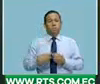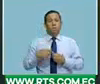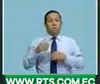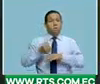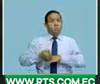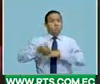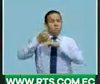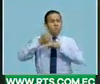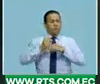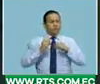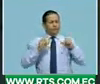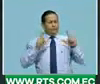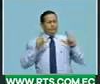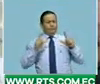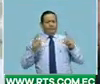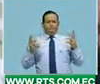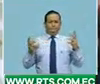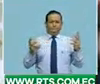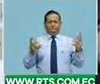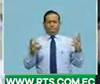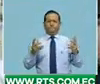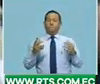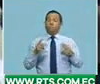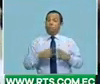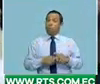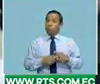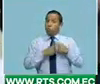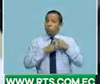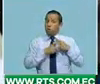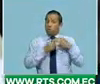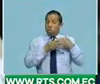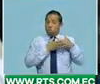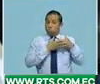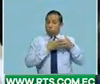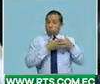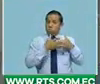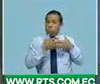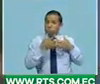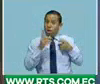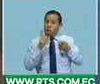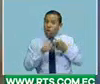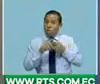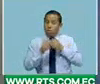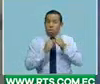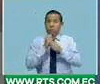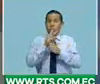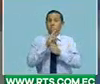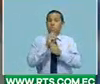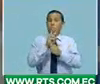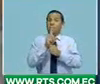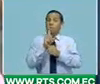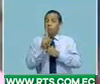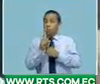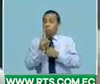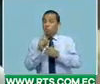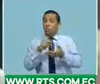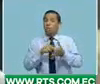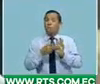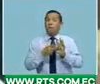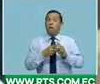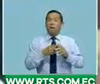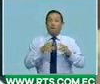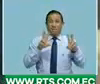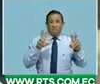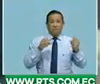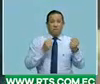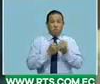los primeros eventos en el marco de los comicios del 2021 y se supone deberían ser los menos riesgosos. En